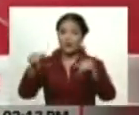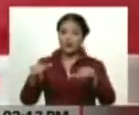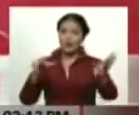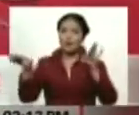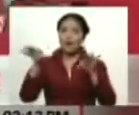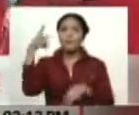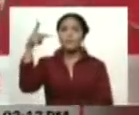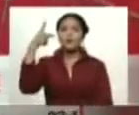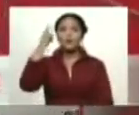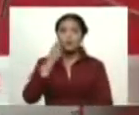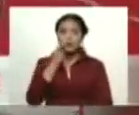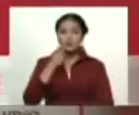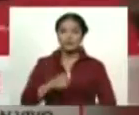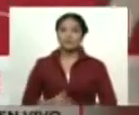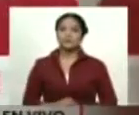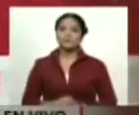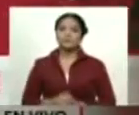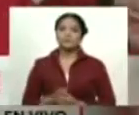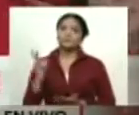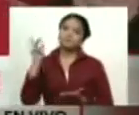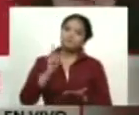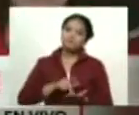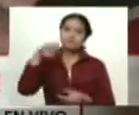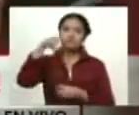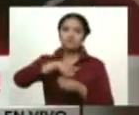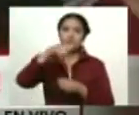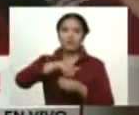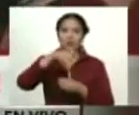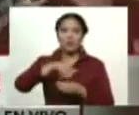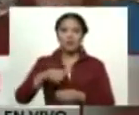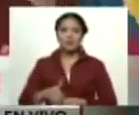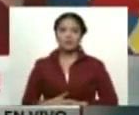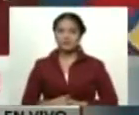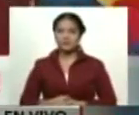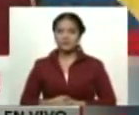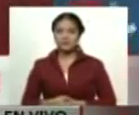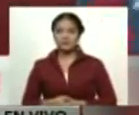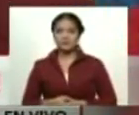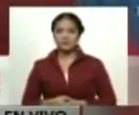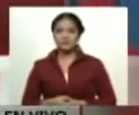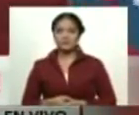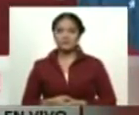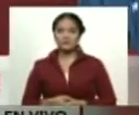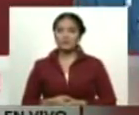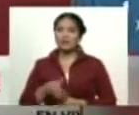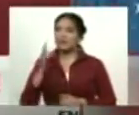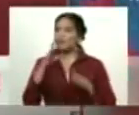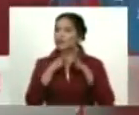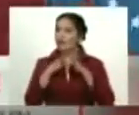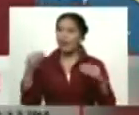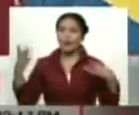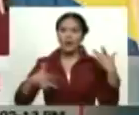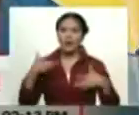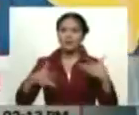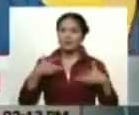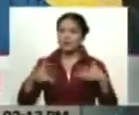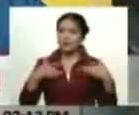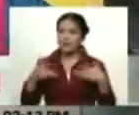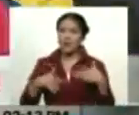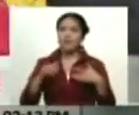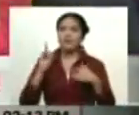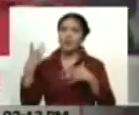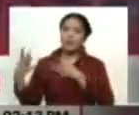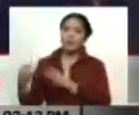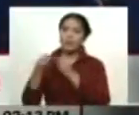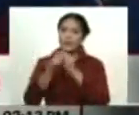acá en la parroquia Sucre, vinieron a ejercer su derecho al voto, y como corresponde a este tipo de actividades, han